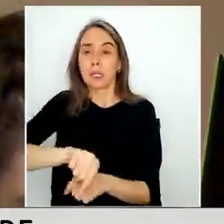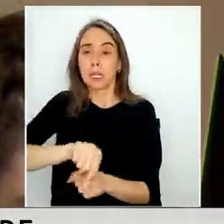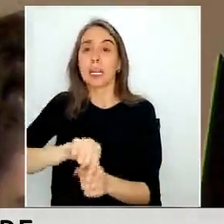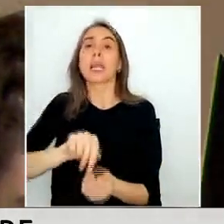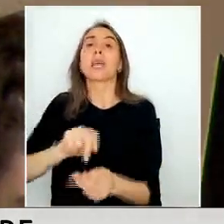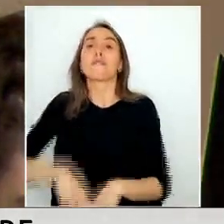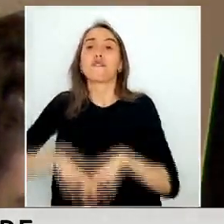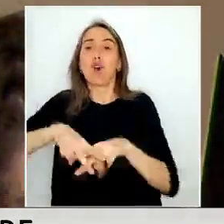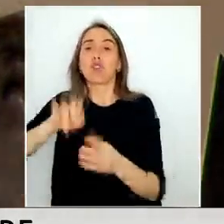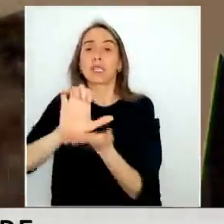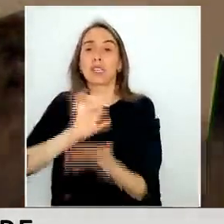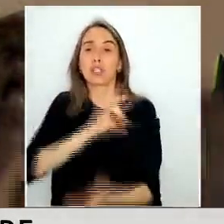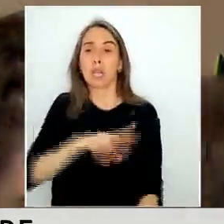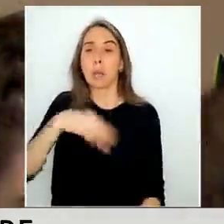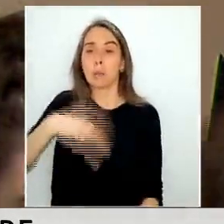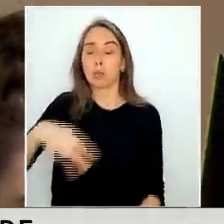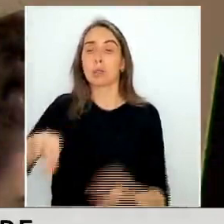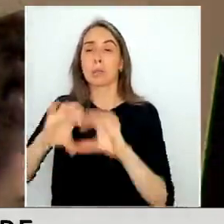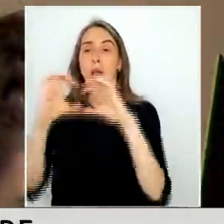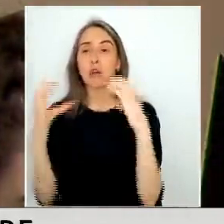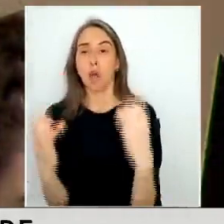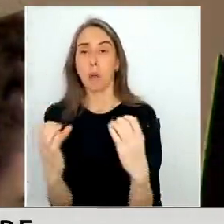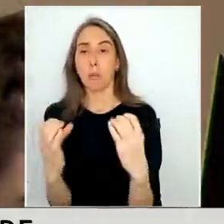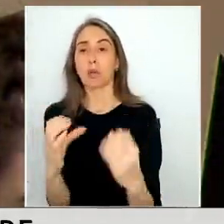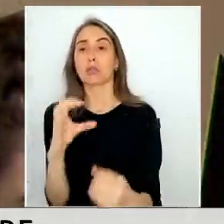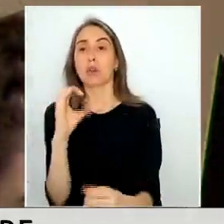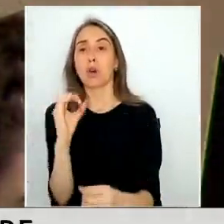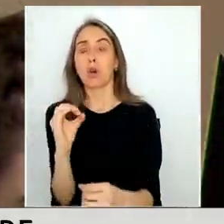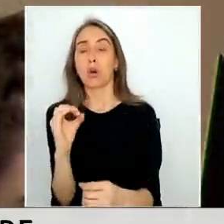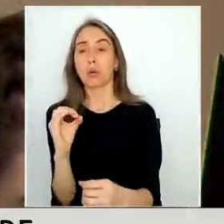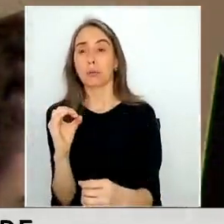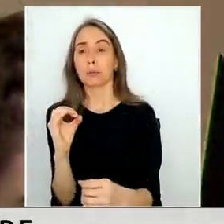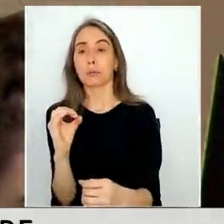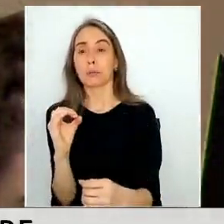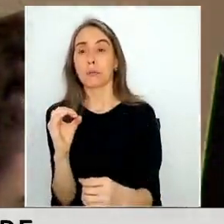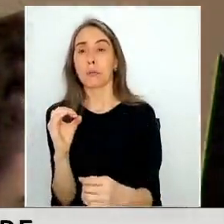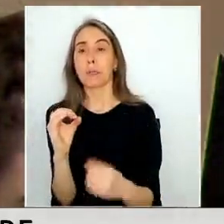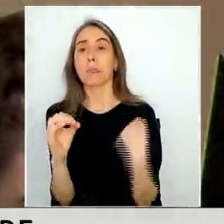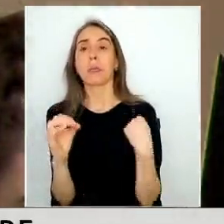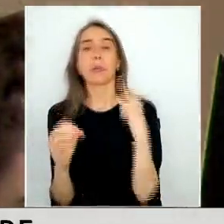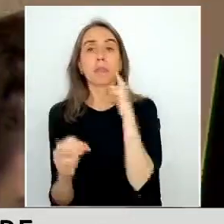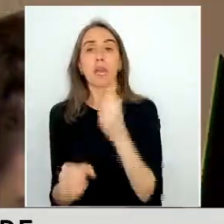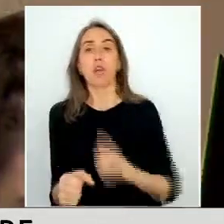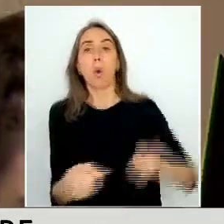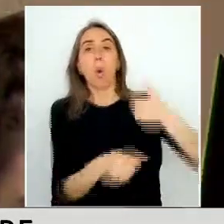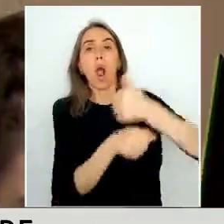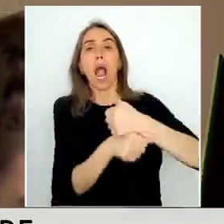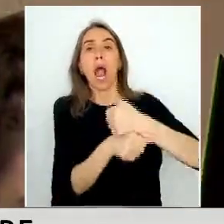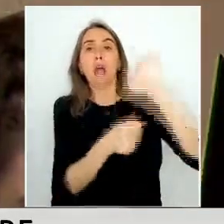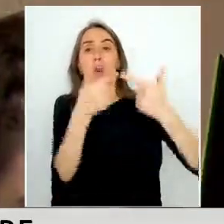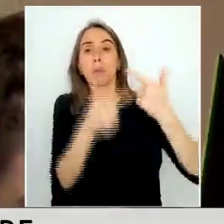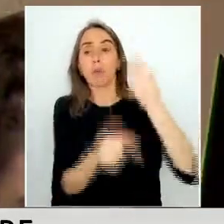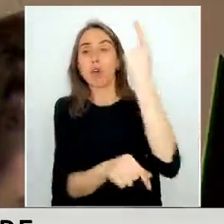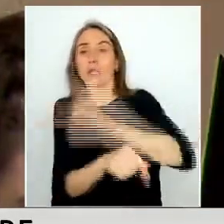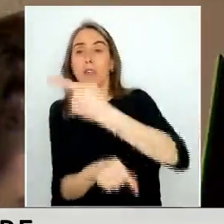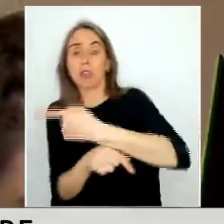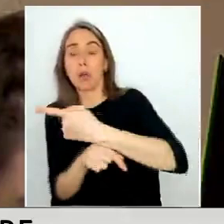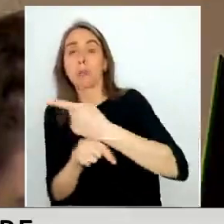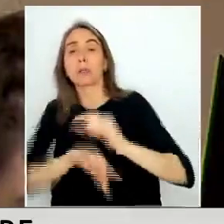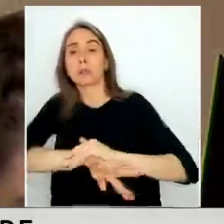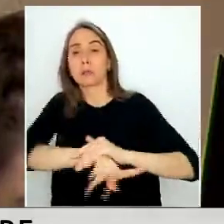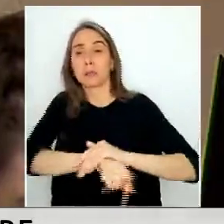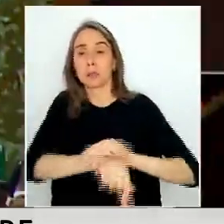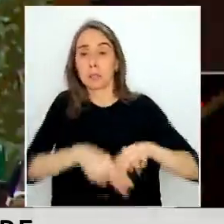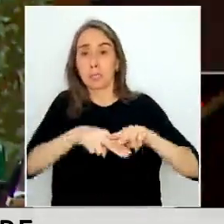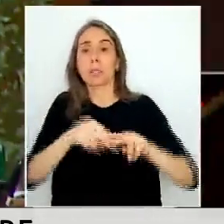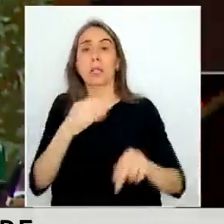municipalidades corporaciones o posición dominante política también hay que perseguirlo presidenta Muchas